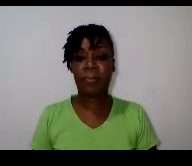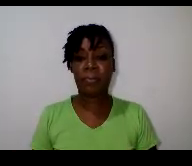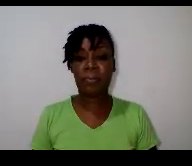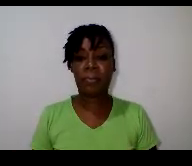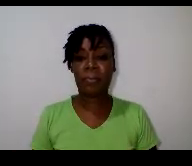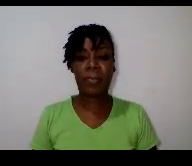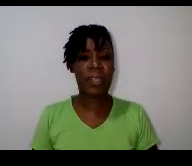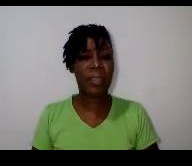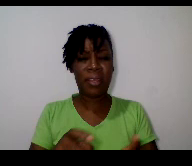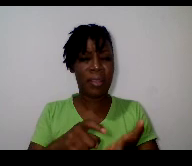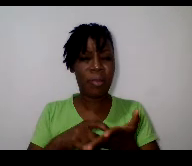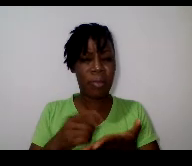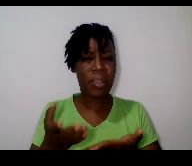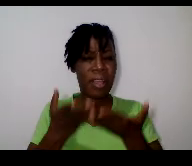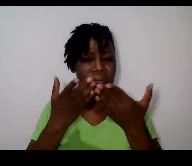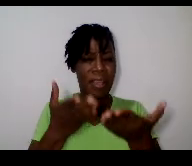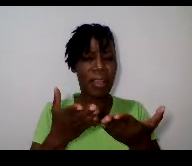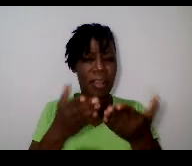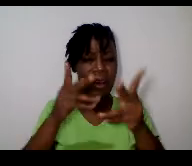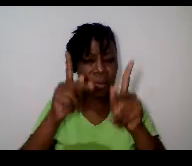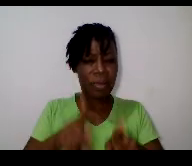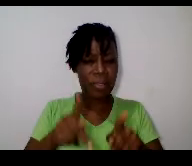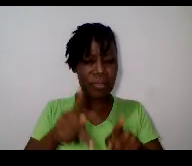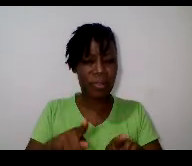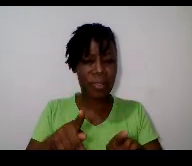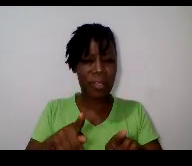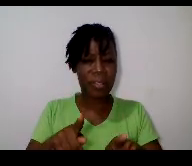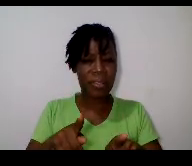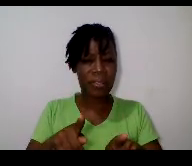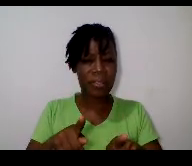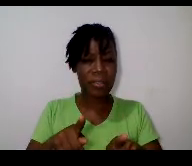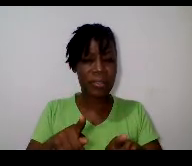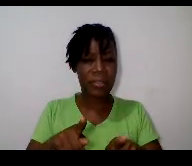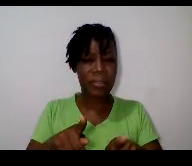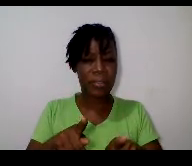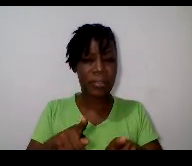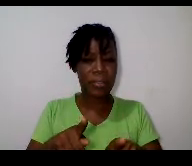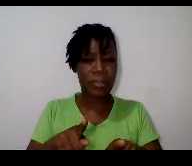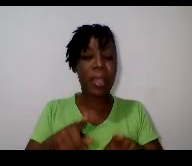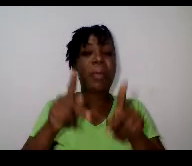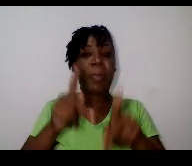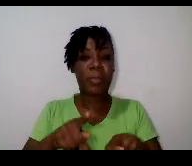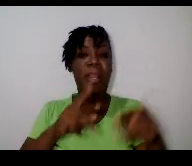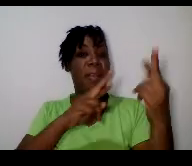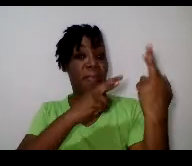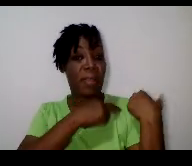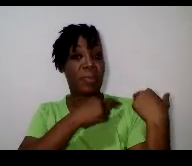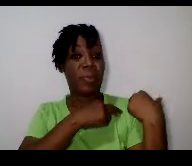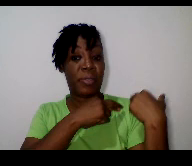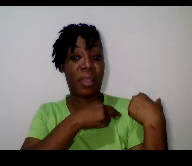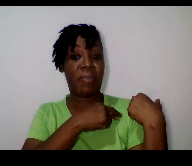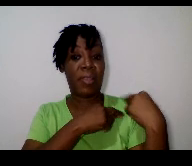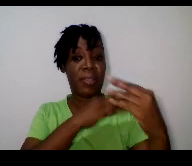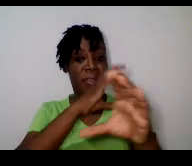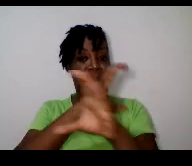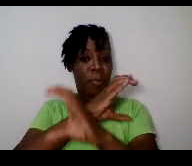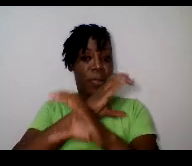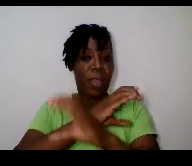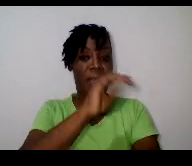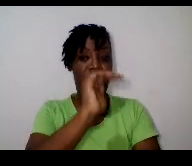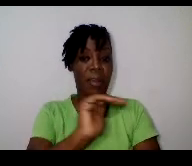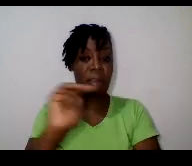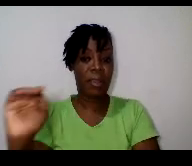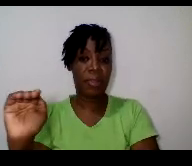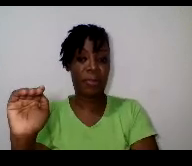¿Qué recomendaciones dar a las personas menores de edad? No, a las personas encargadas de cuidar niños y